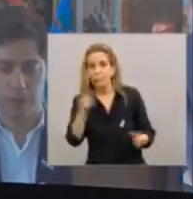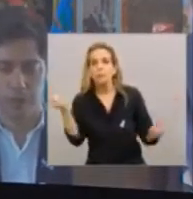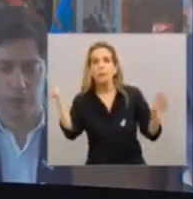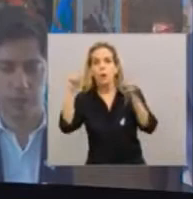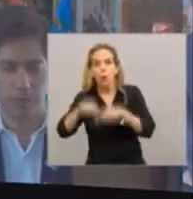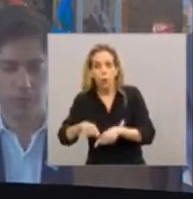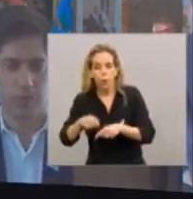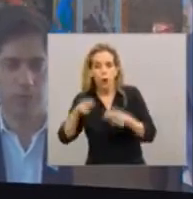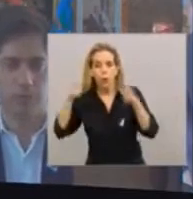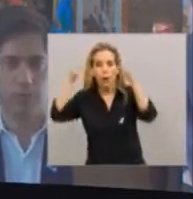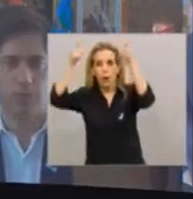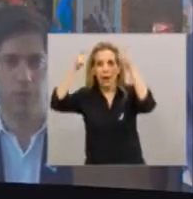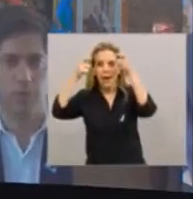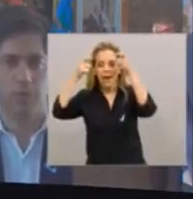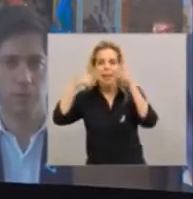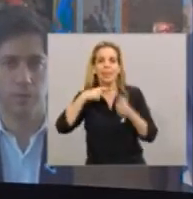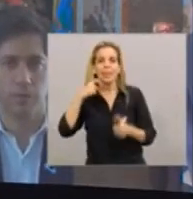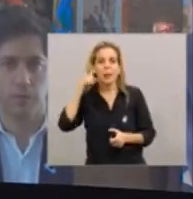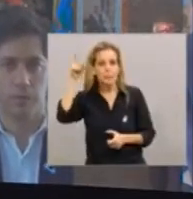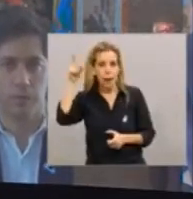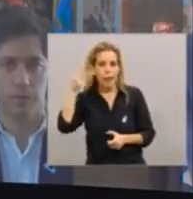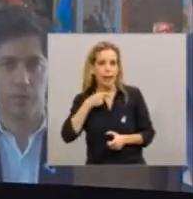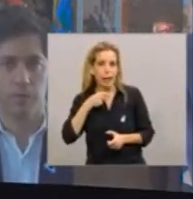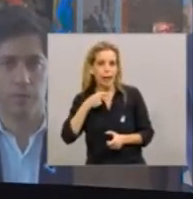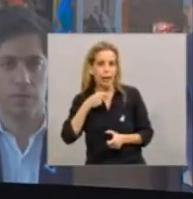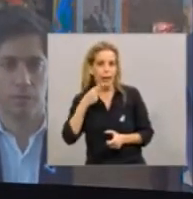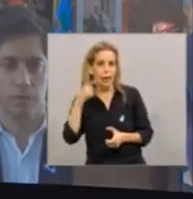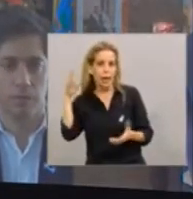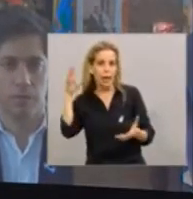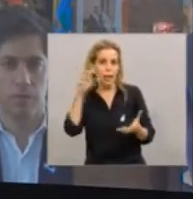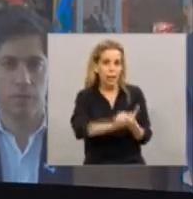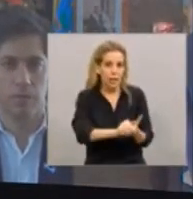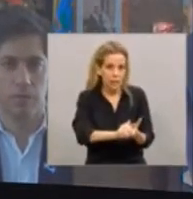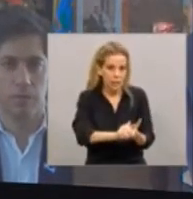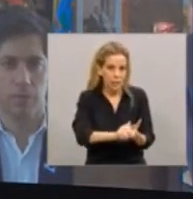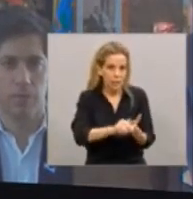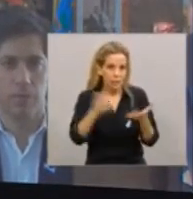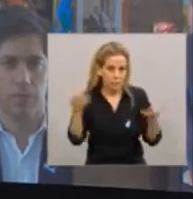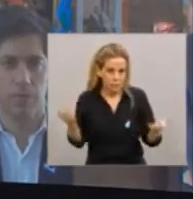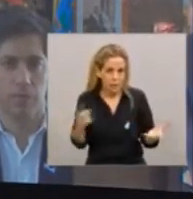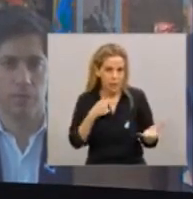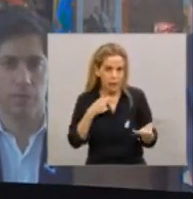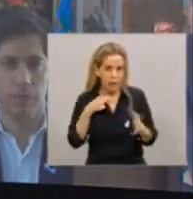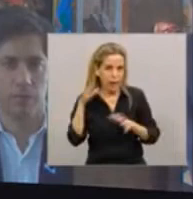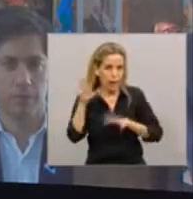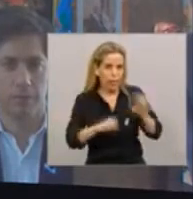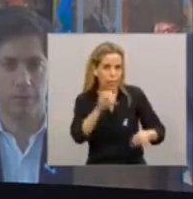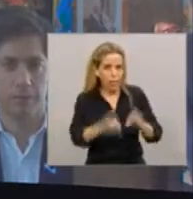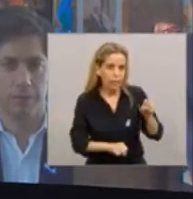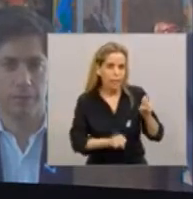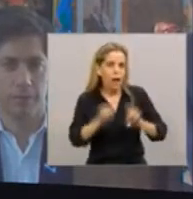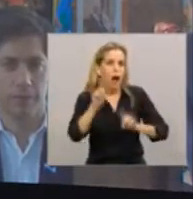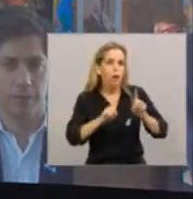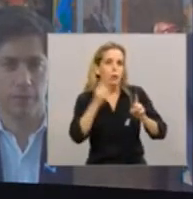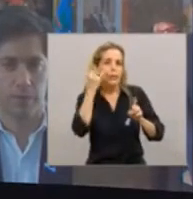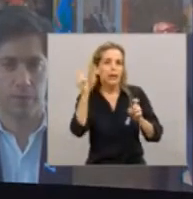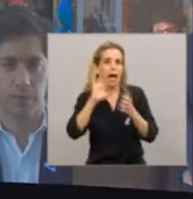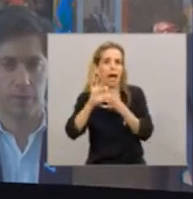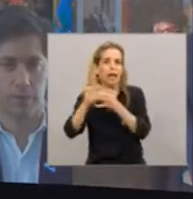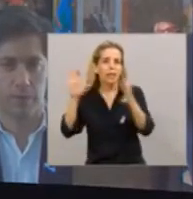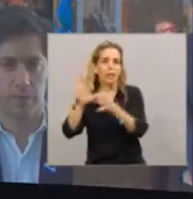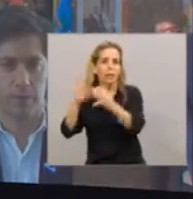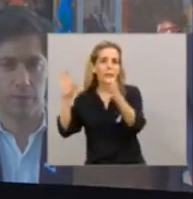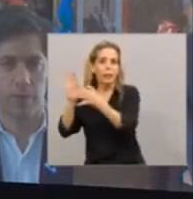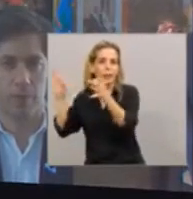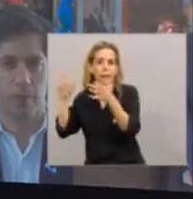en españa e intentaba recuperar las colonias que se habían independizado de los